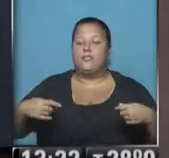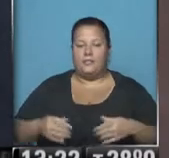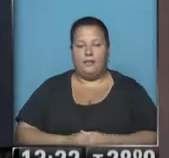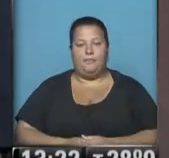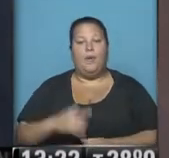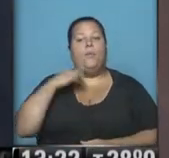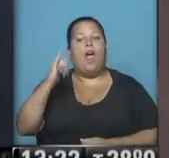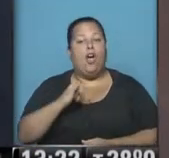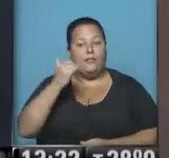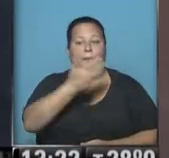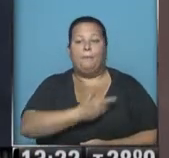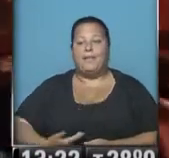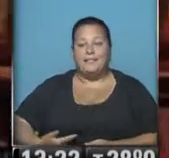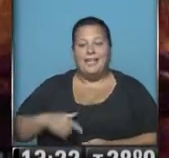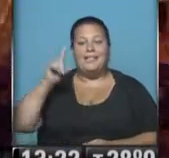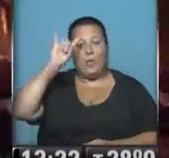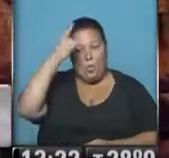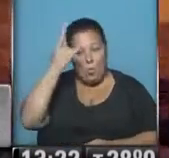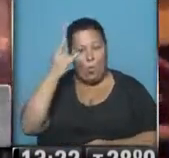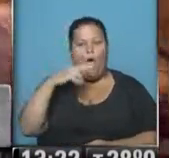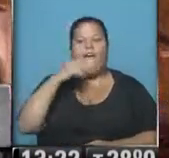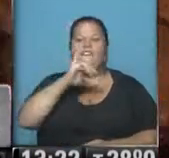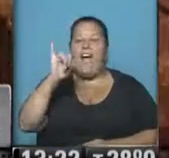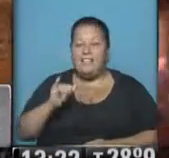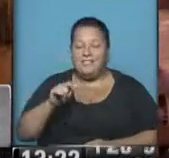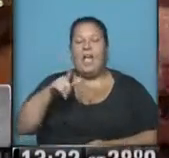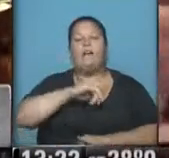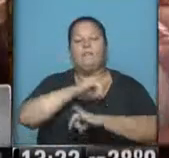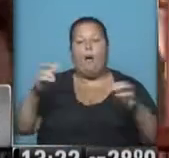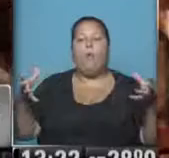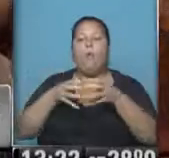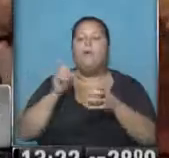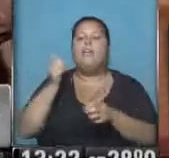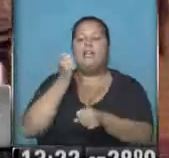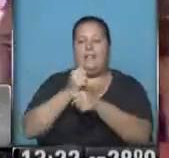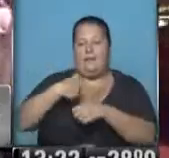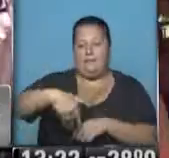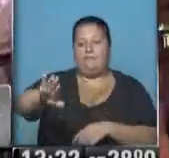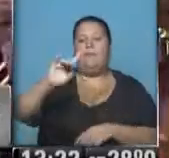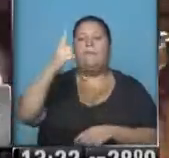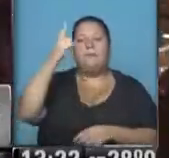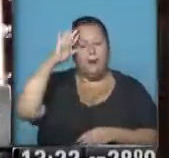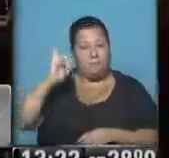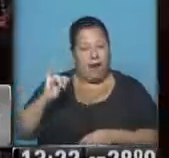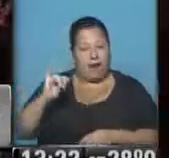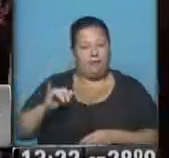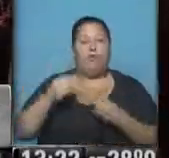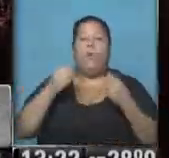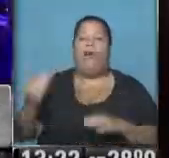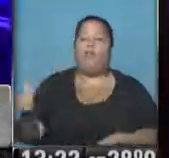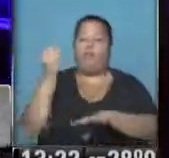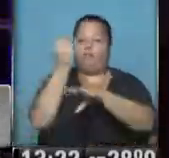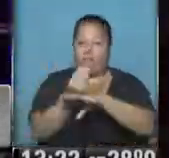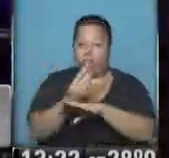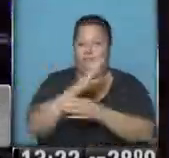para contarles que presidente electo de uruguay tabaré vázquez anunció el gabinete que lo acompañe a partir de marzo cuando asuman la